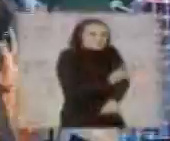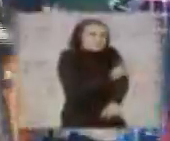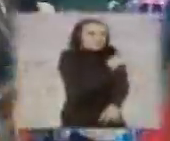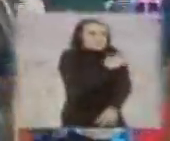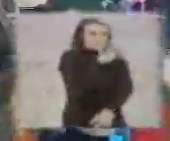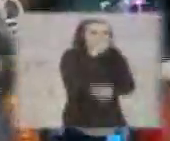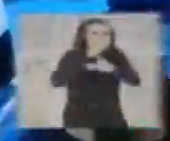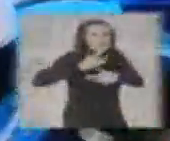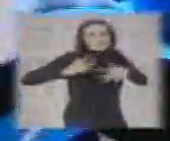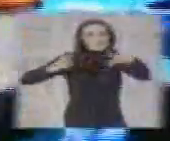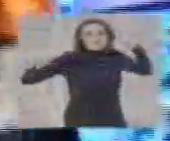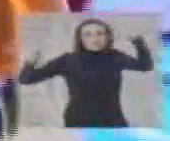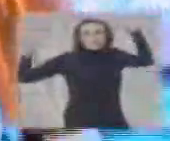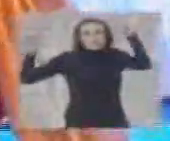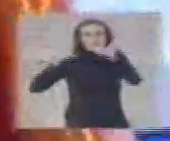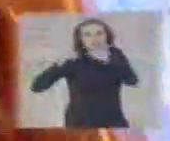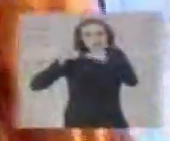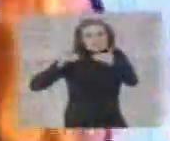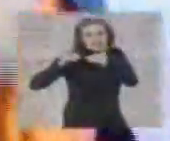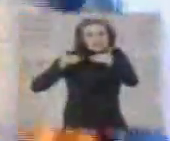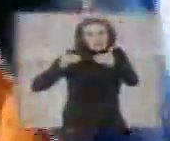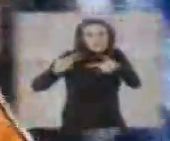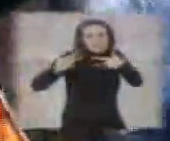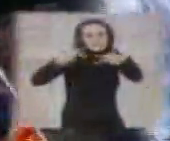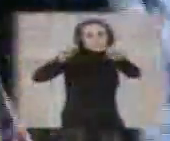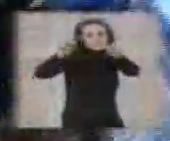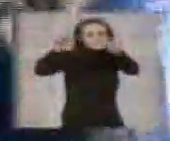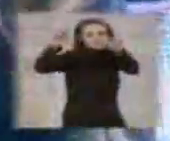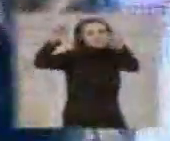sueño que se acerca el final.